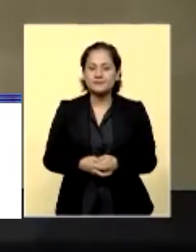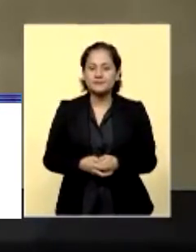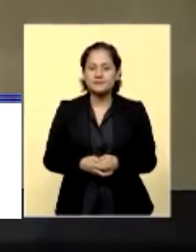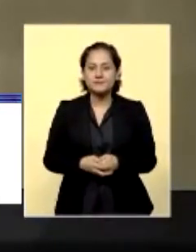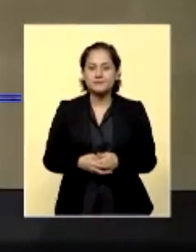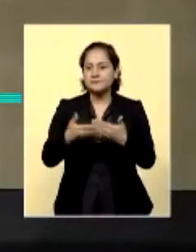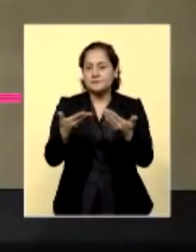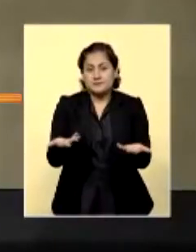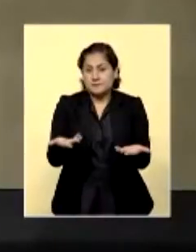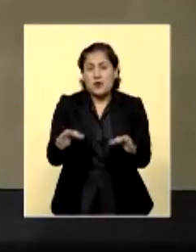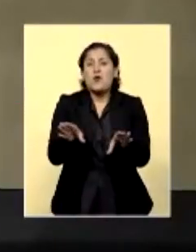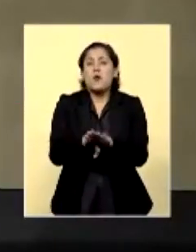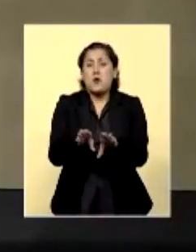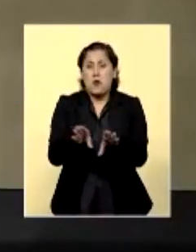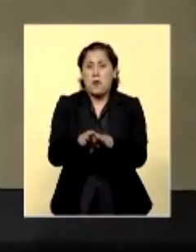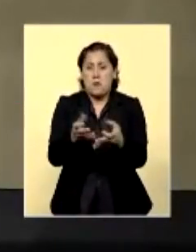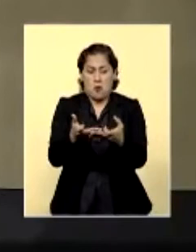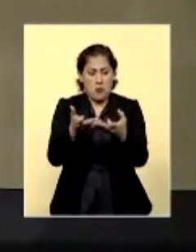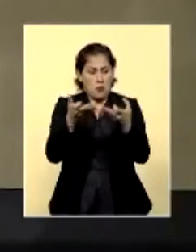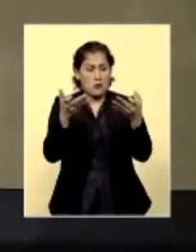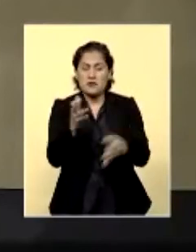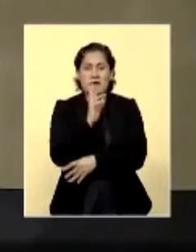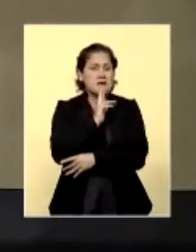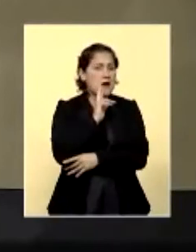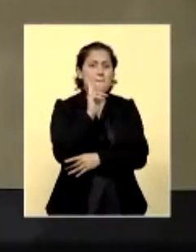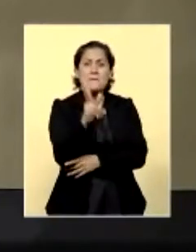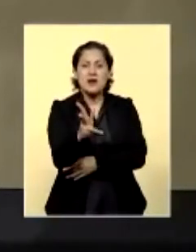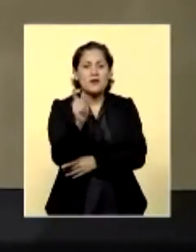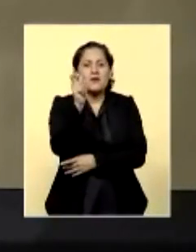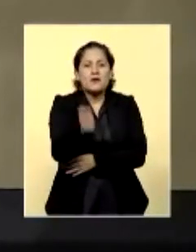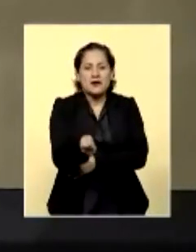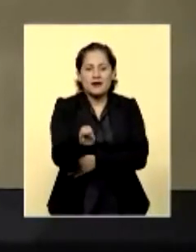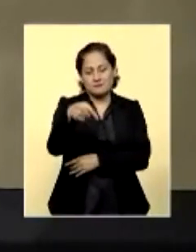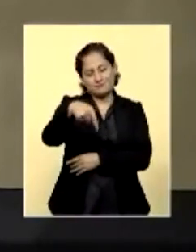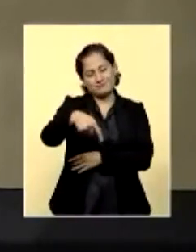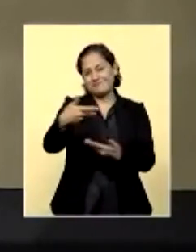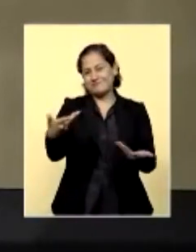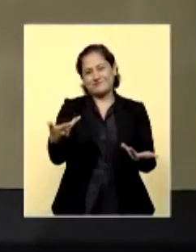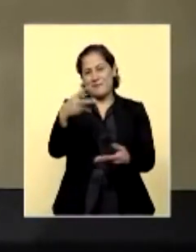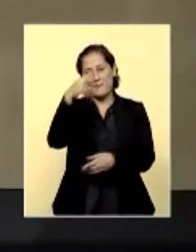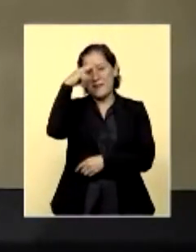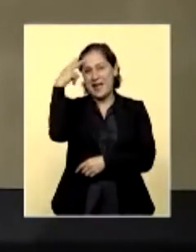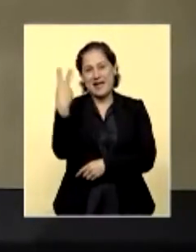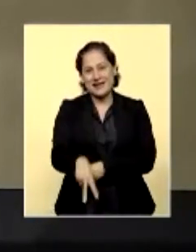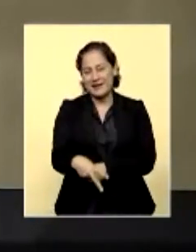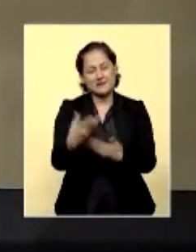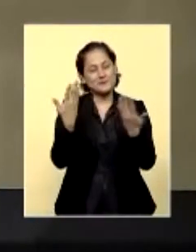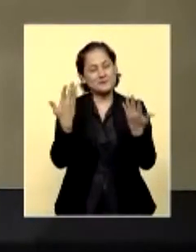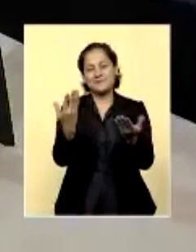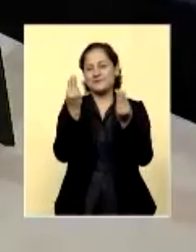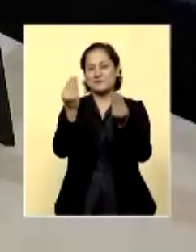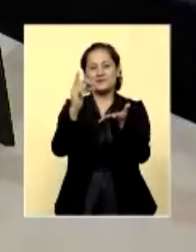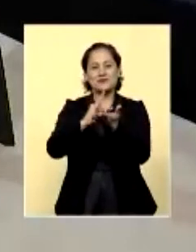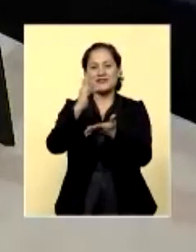mejor tierra para un encuentro como este grande país. Que este gran país que llamamos México. Muito obrigado. Muchas gracias.